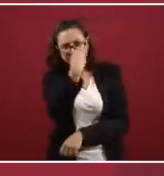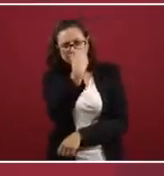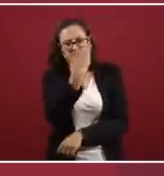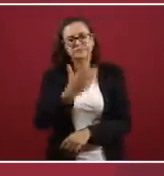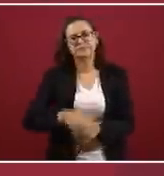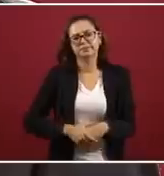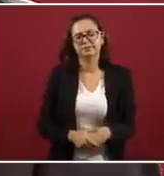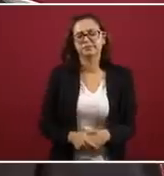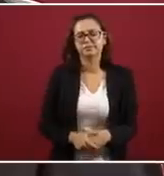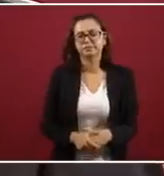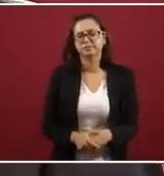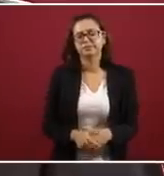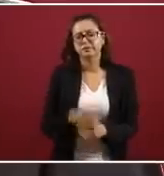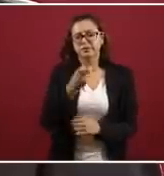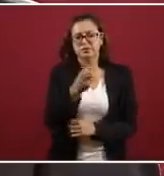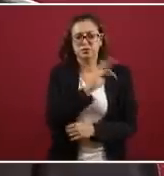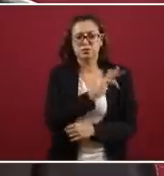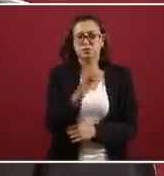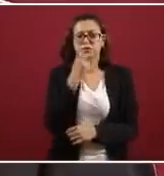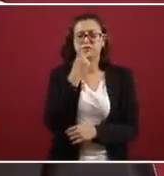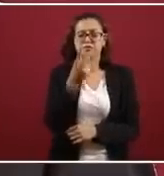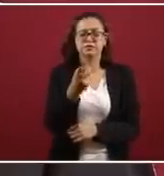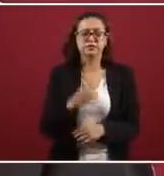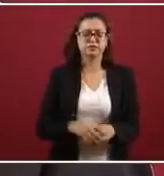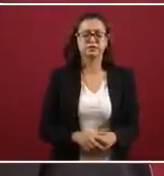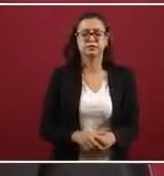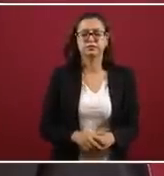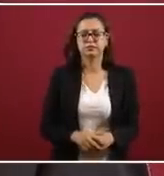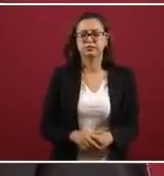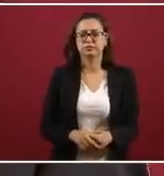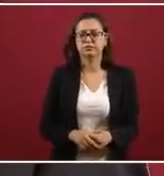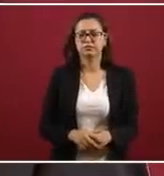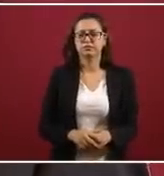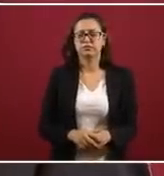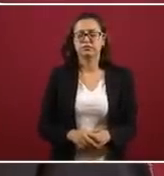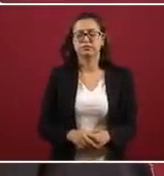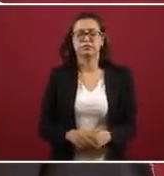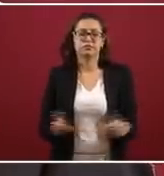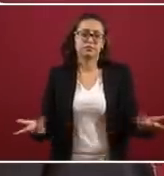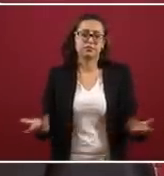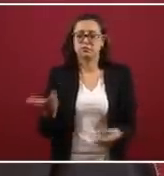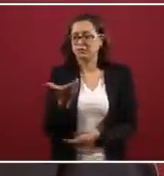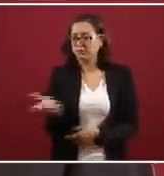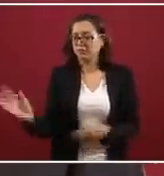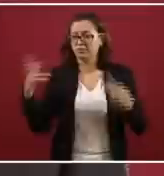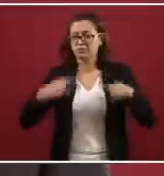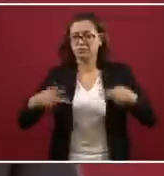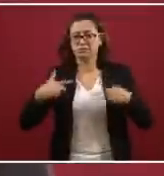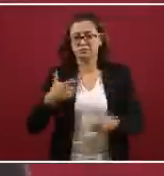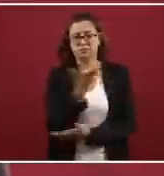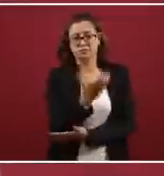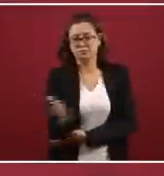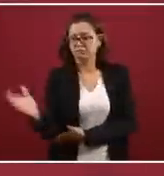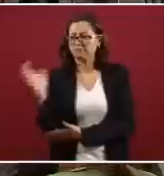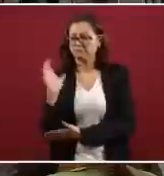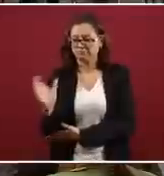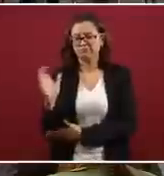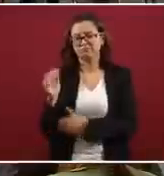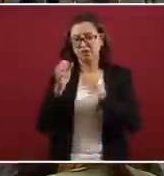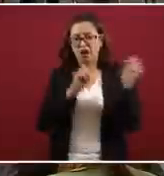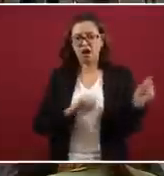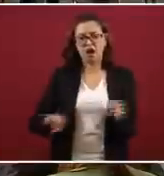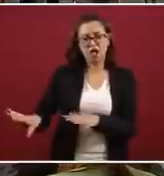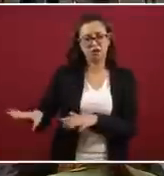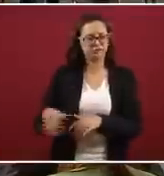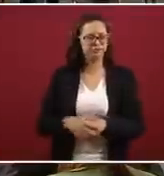Eso es lo que podríamos decir, no abandonar a los campesinos. Y ahora vamos al